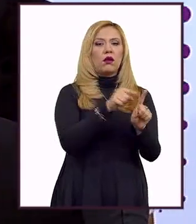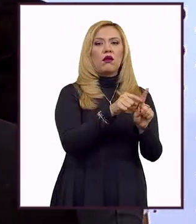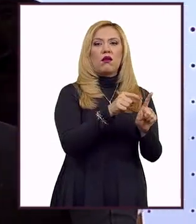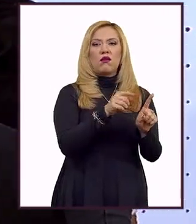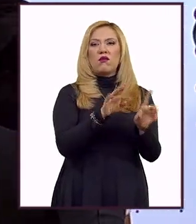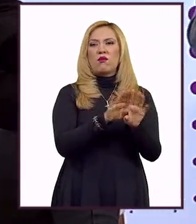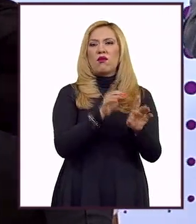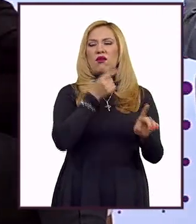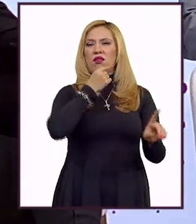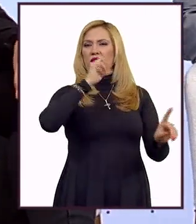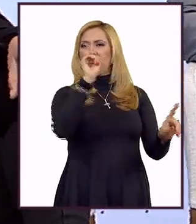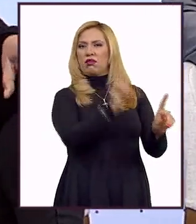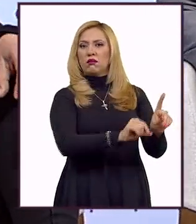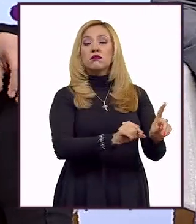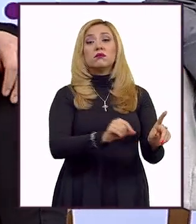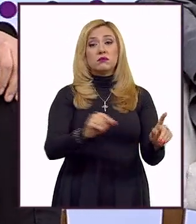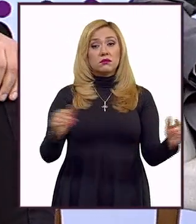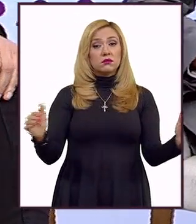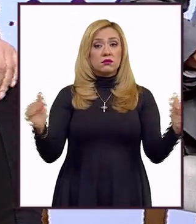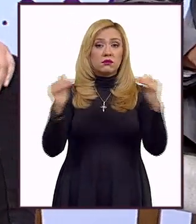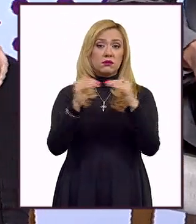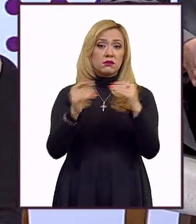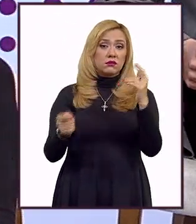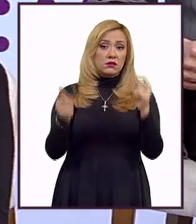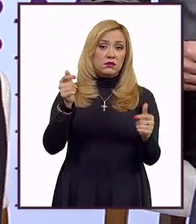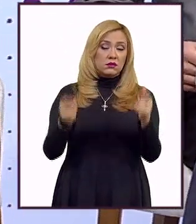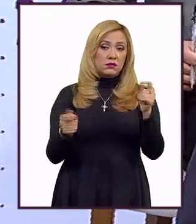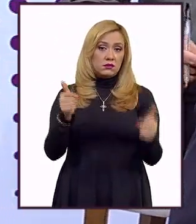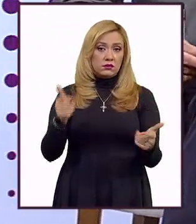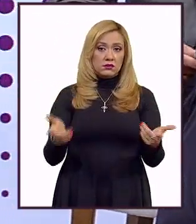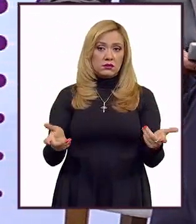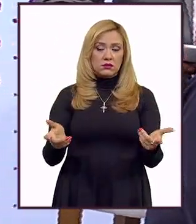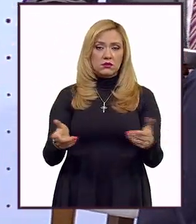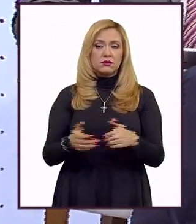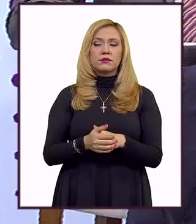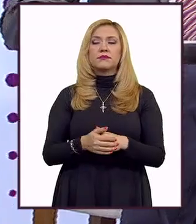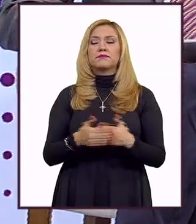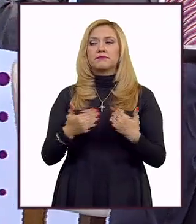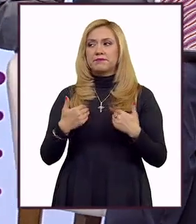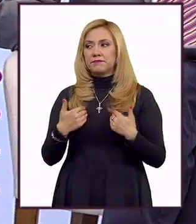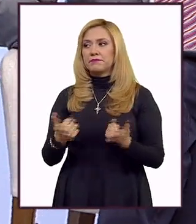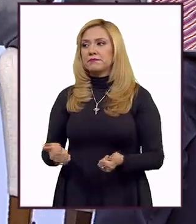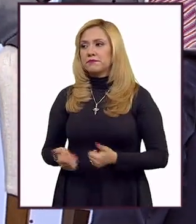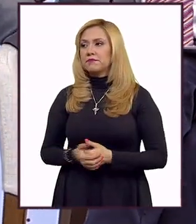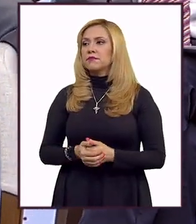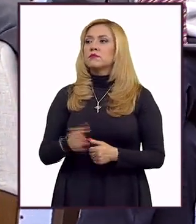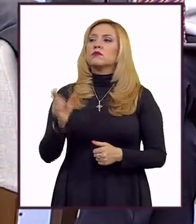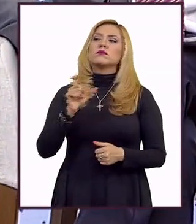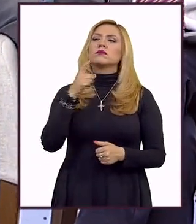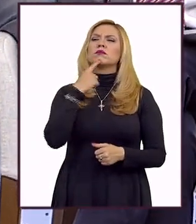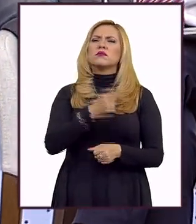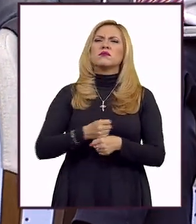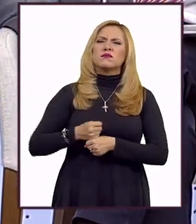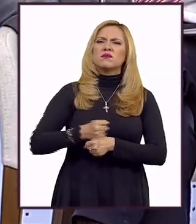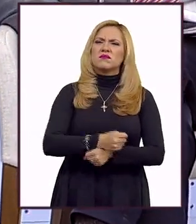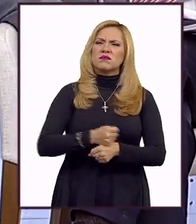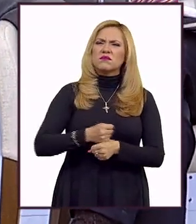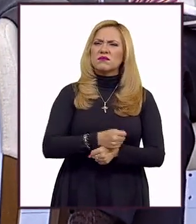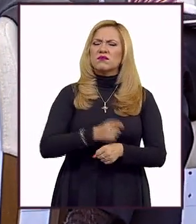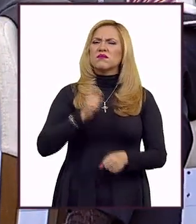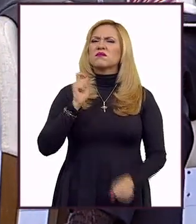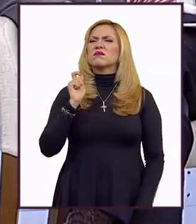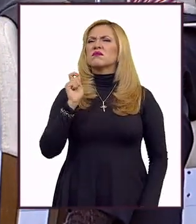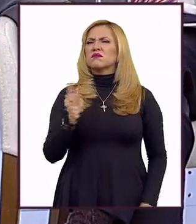también tiene que aplicar a los tratos crueles, inhumanos o degradantes. Claro. Guillermo, cuando se habla de tortura se dice que es una norma de jus